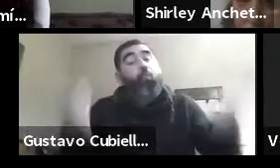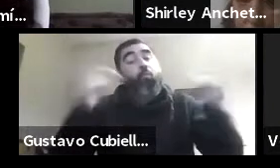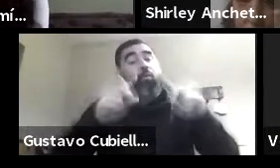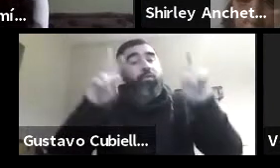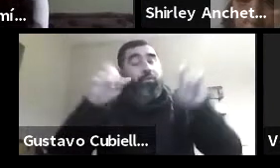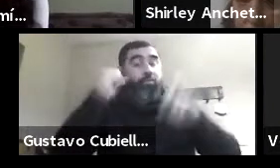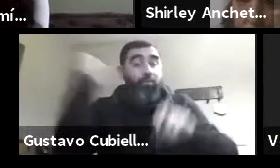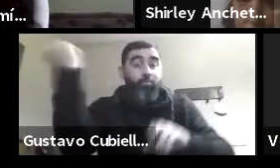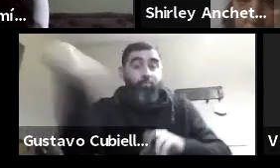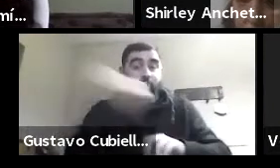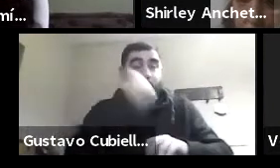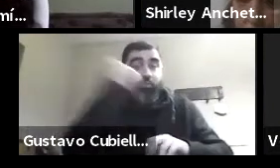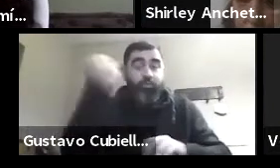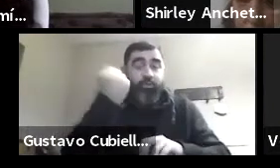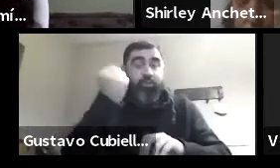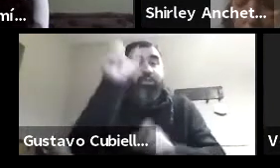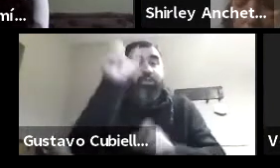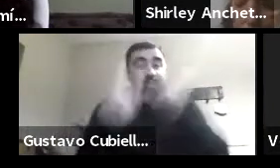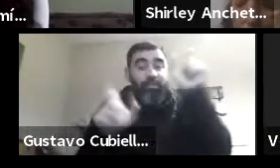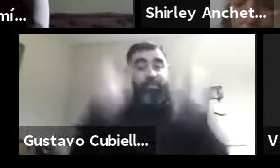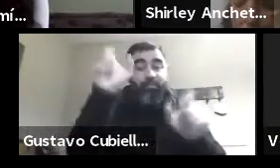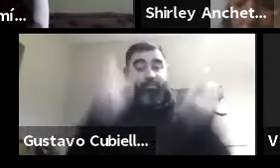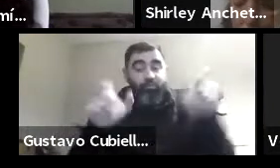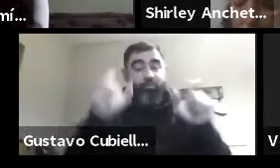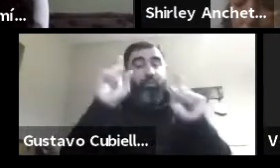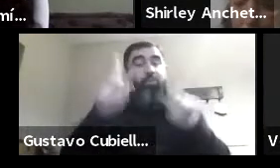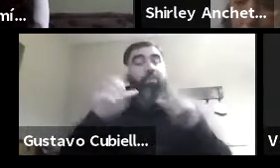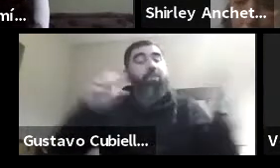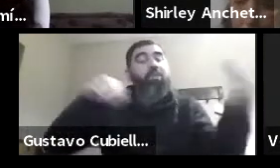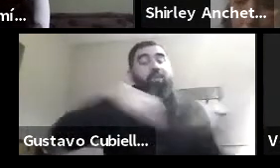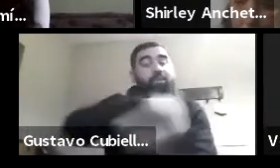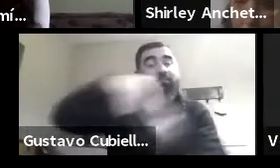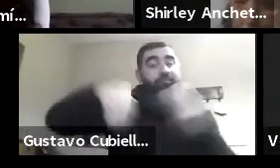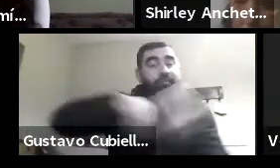de la incidencia en la persona y su familia,